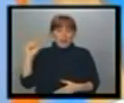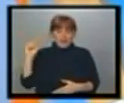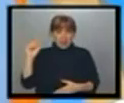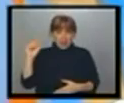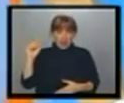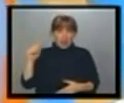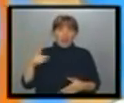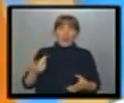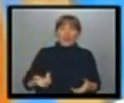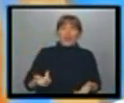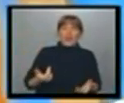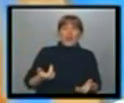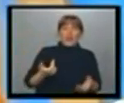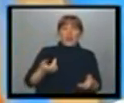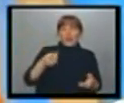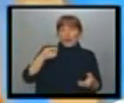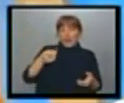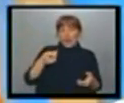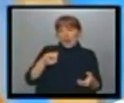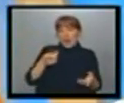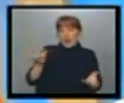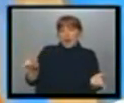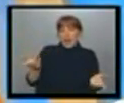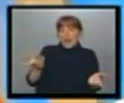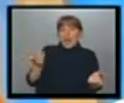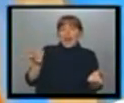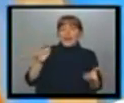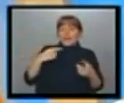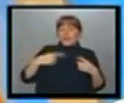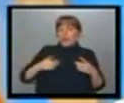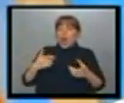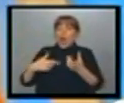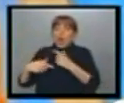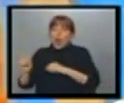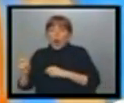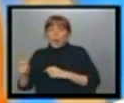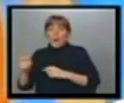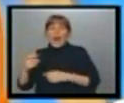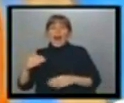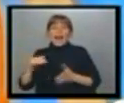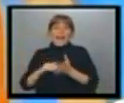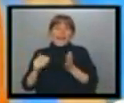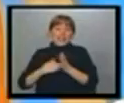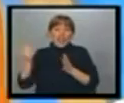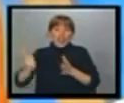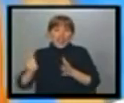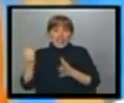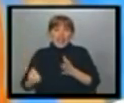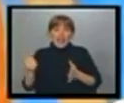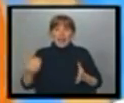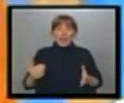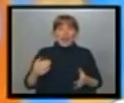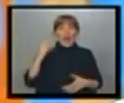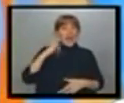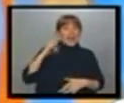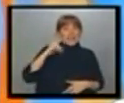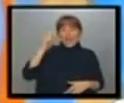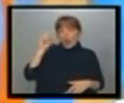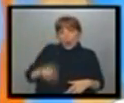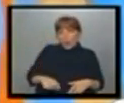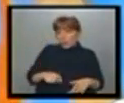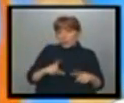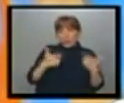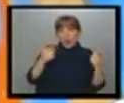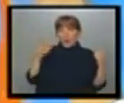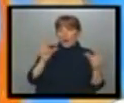la zanahoria la rasás vos, porque el queso no podés rasarlo vos. Entonces, es lo mismo. La leche, por ejemplo. Leche común no existe más. Digo, se